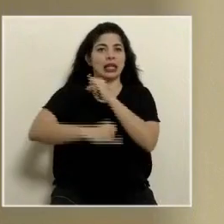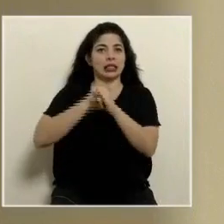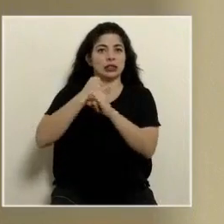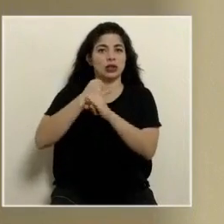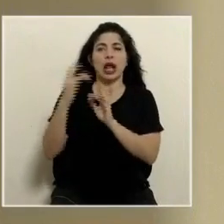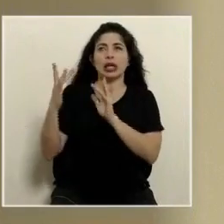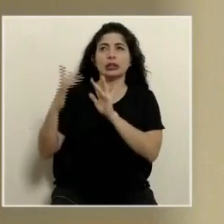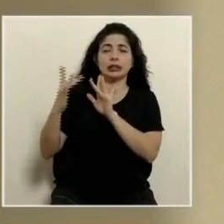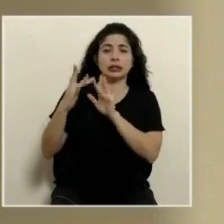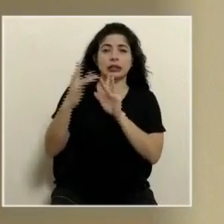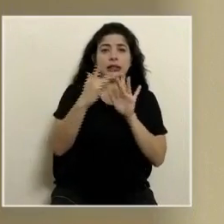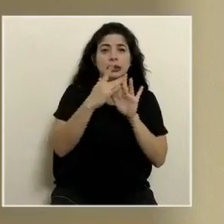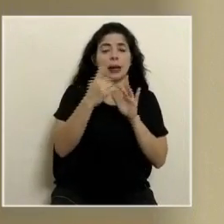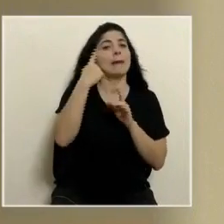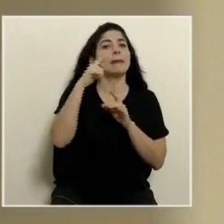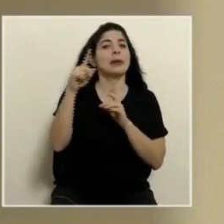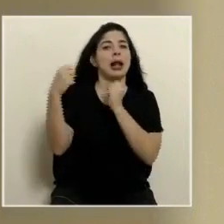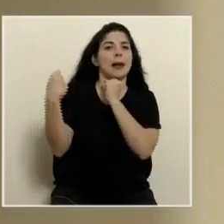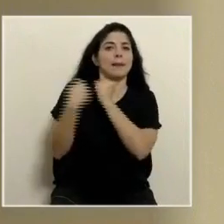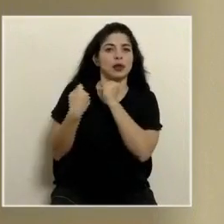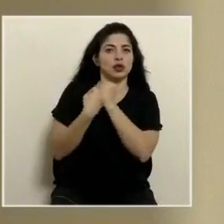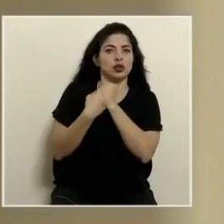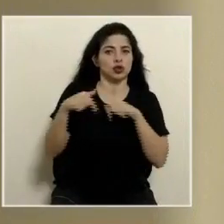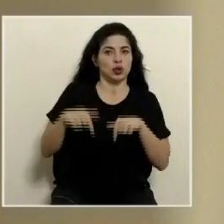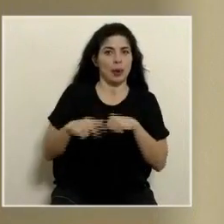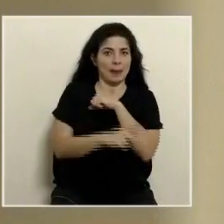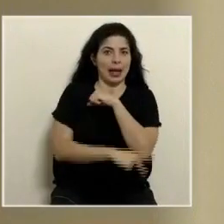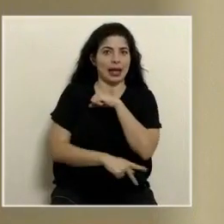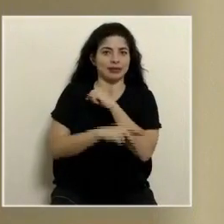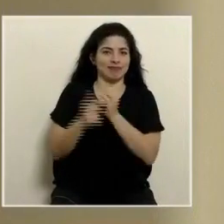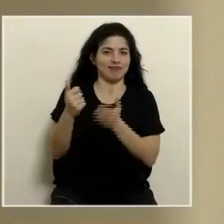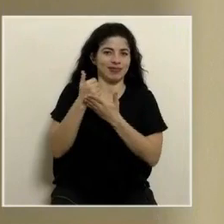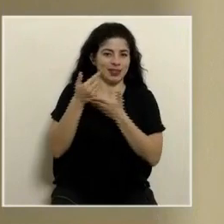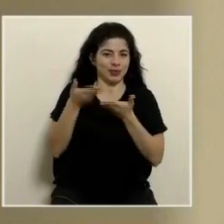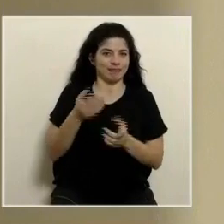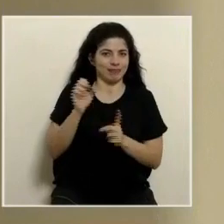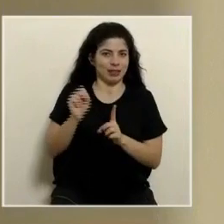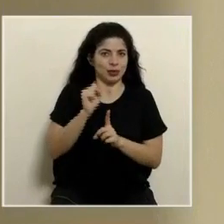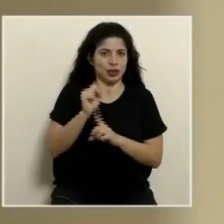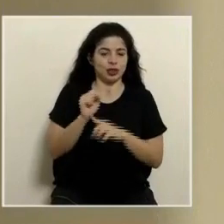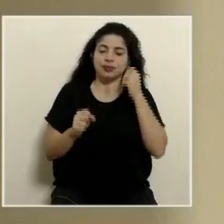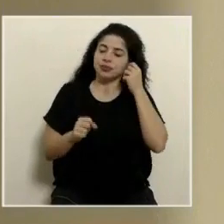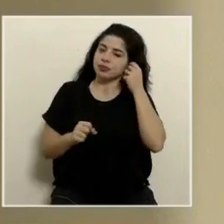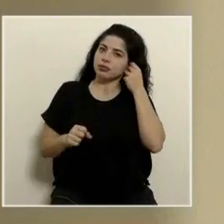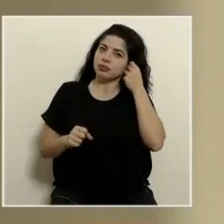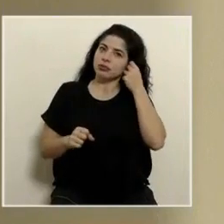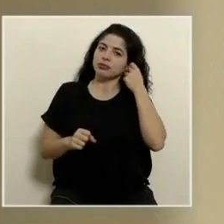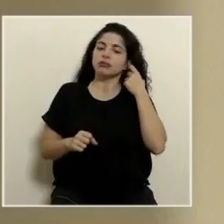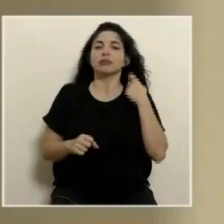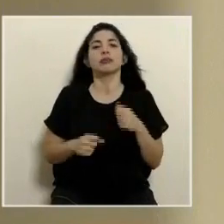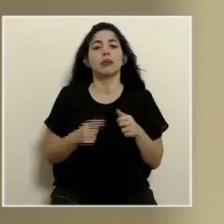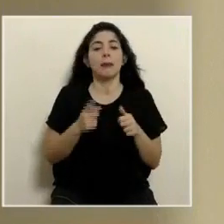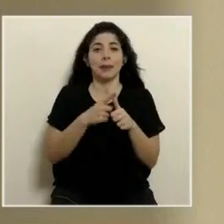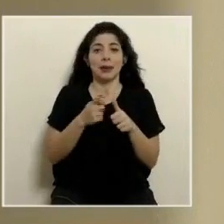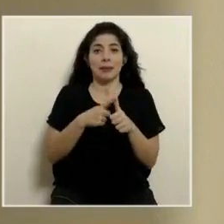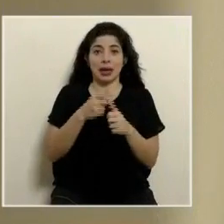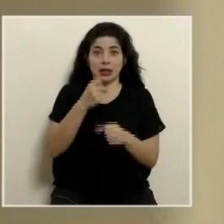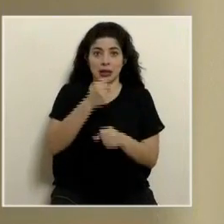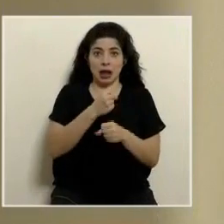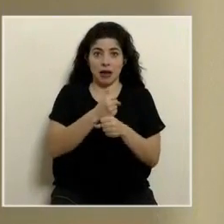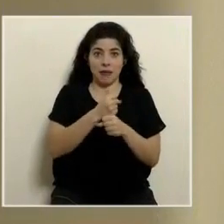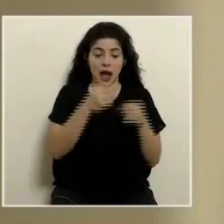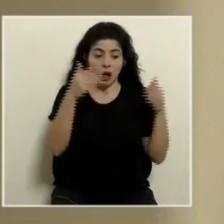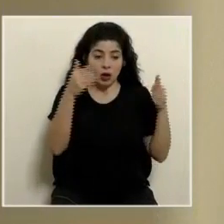internacional para recibir apoyo como país frente a esta circunstancia. En el primer eje de trabajo,